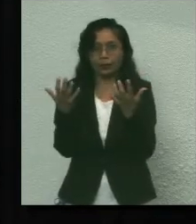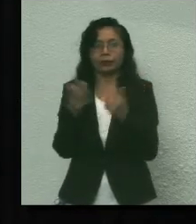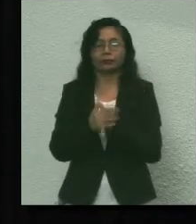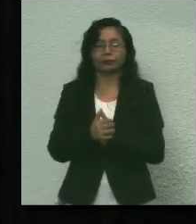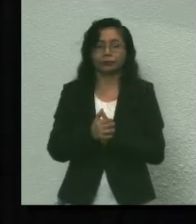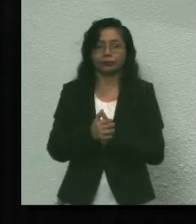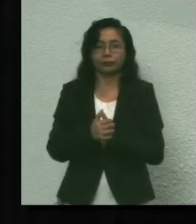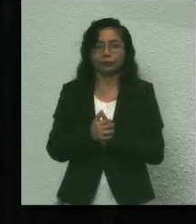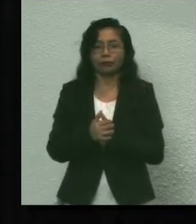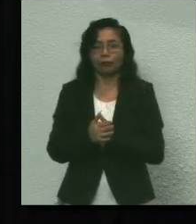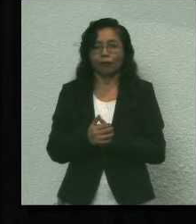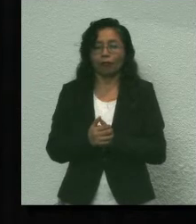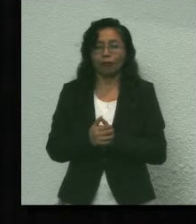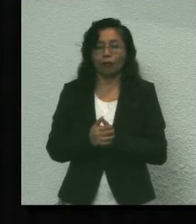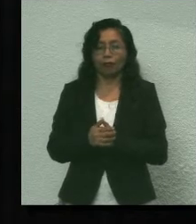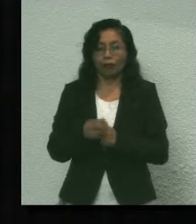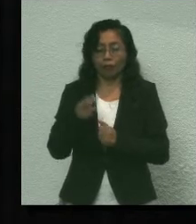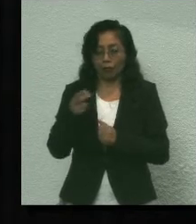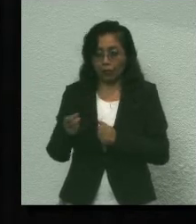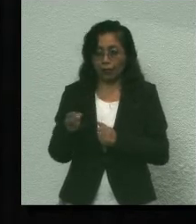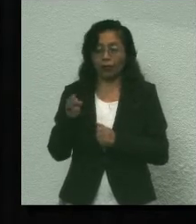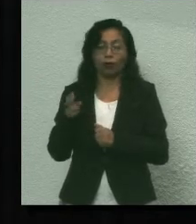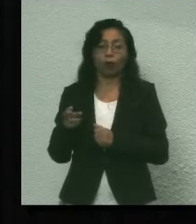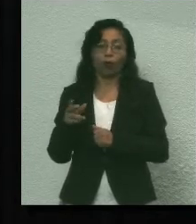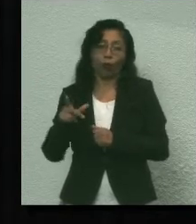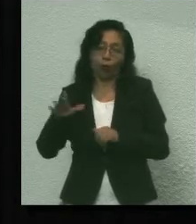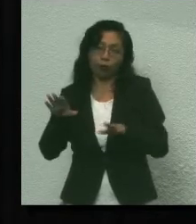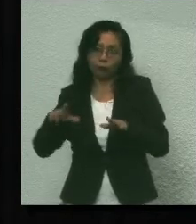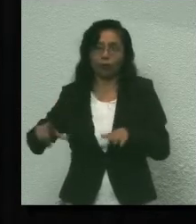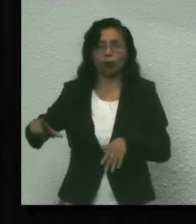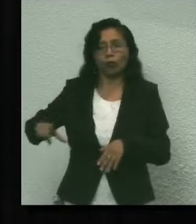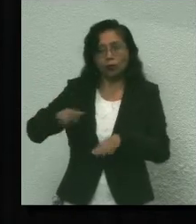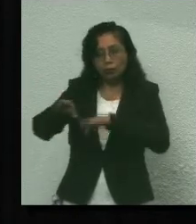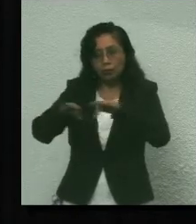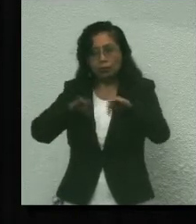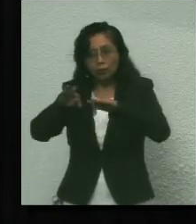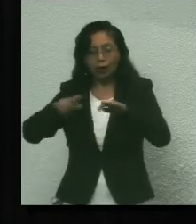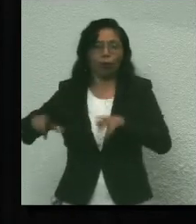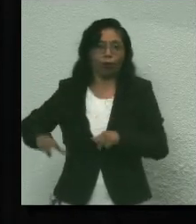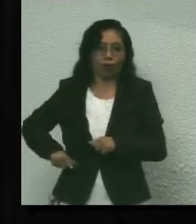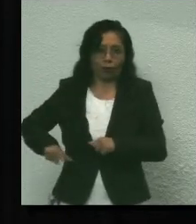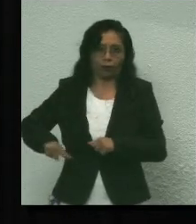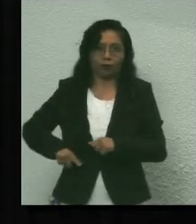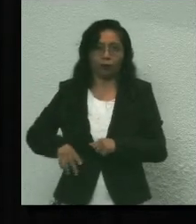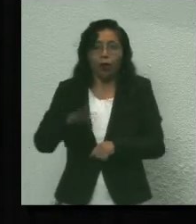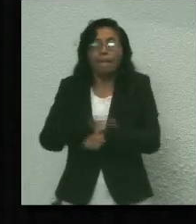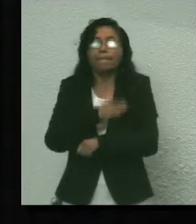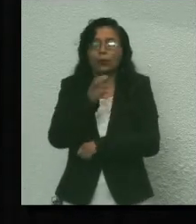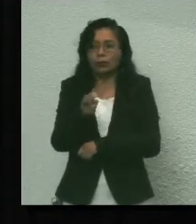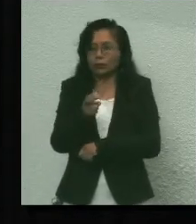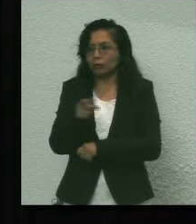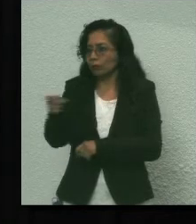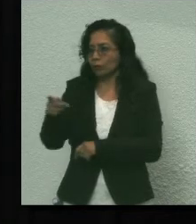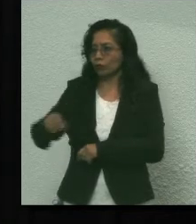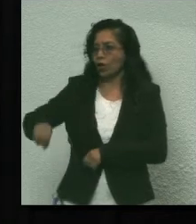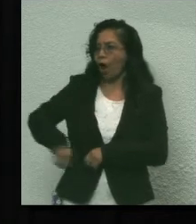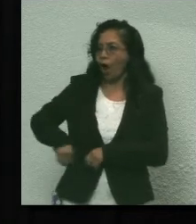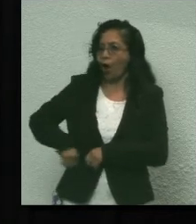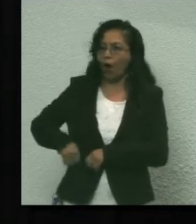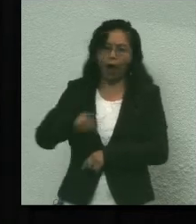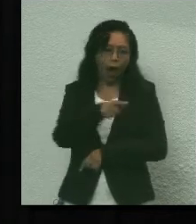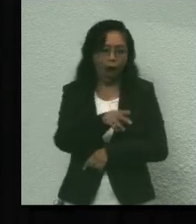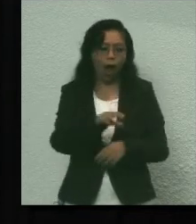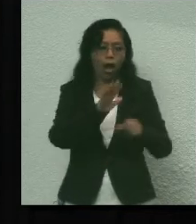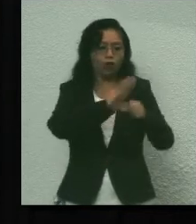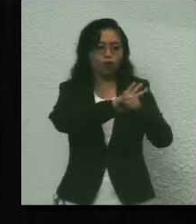de su encargo institucional por lo tanto no podemos culpar del todo a la pandemia